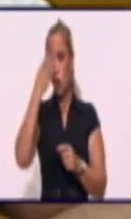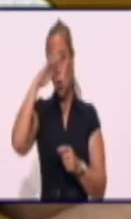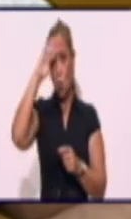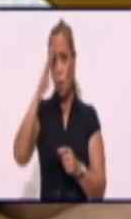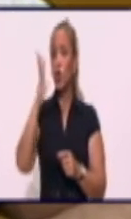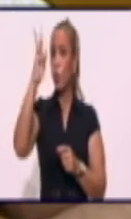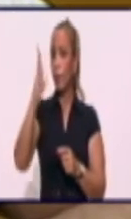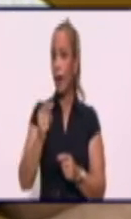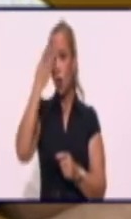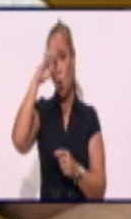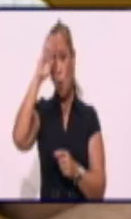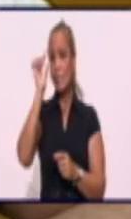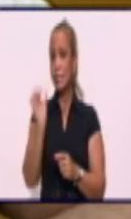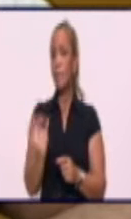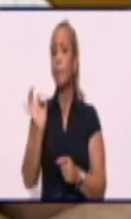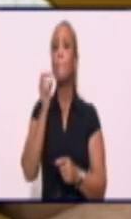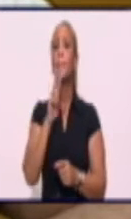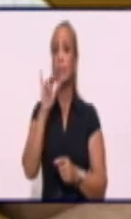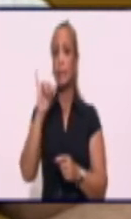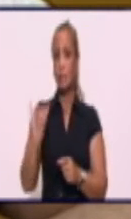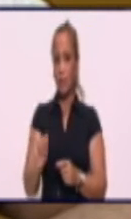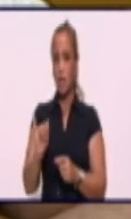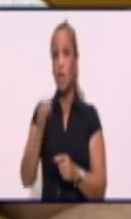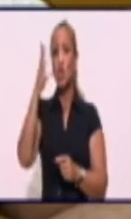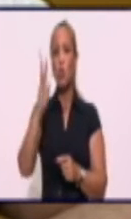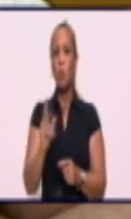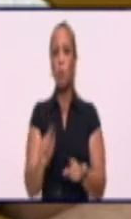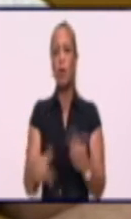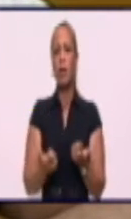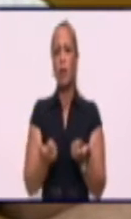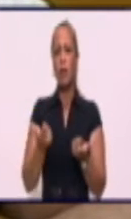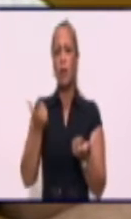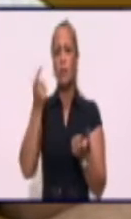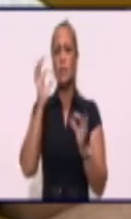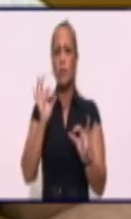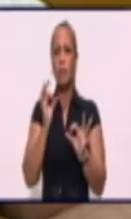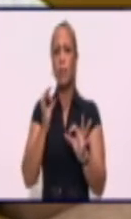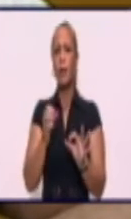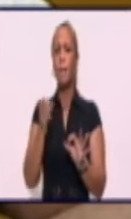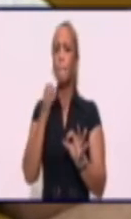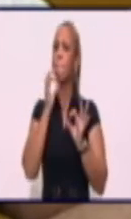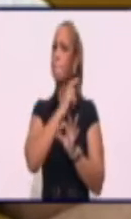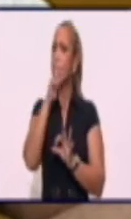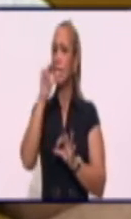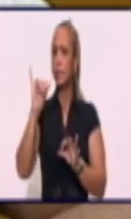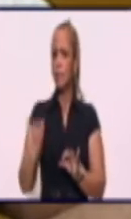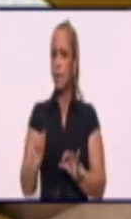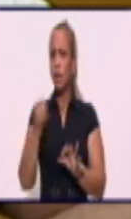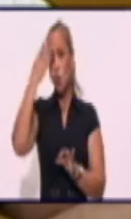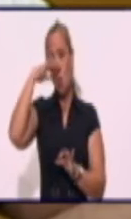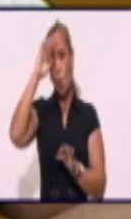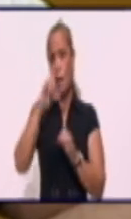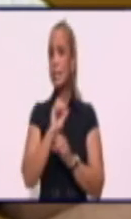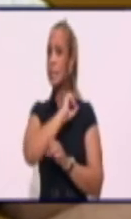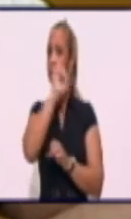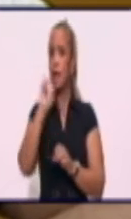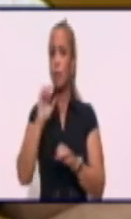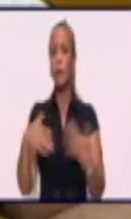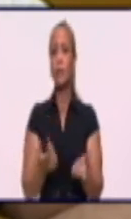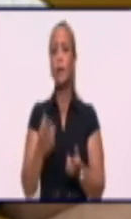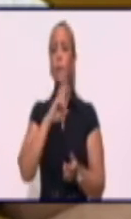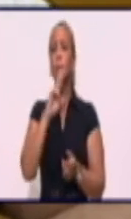26, numeral Somos Continuidad, numeral siempre es 26, numeral Cuba salva, numeral Cuba revolución